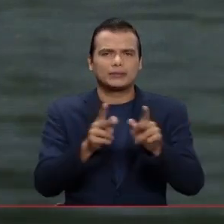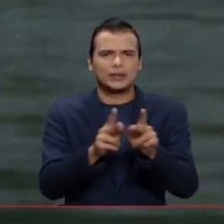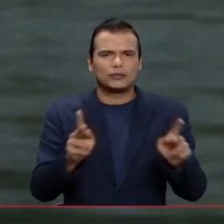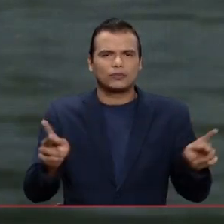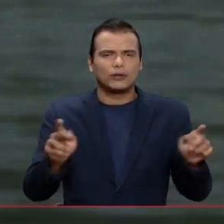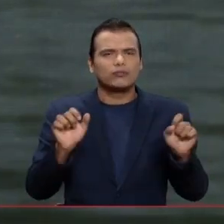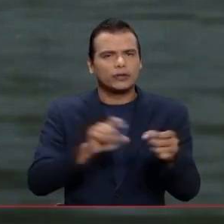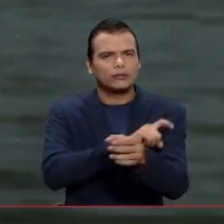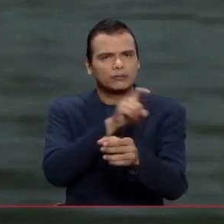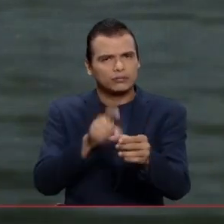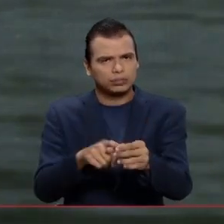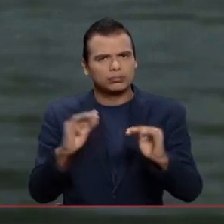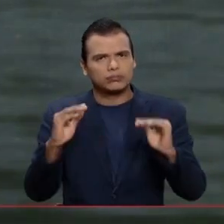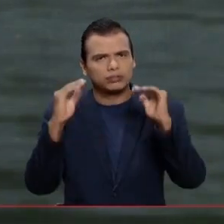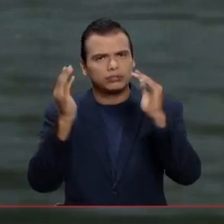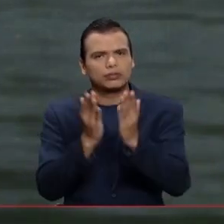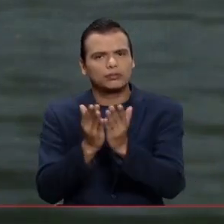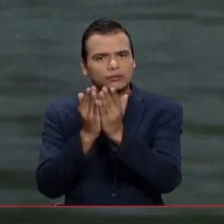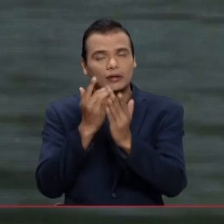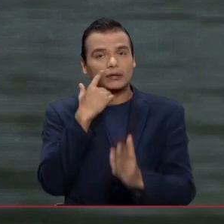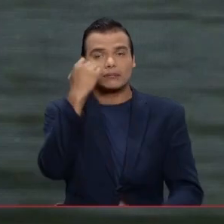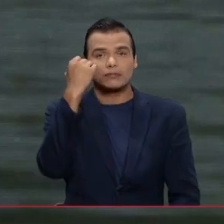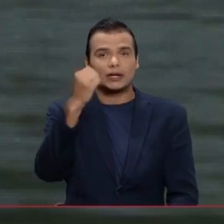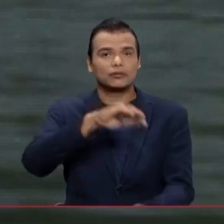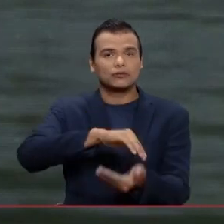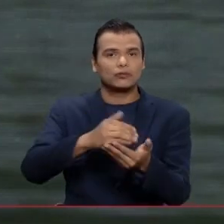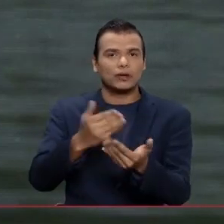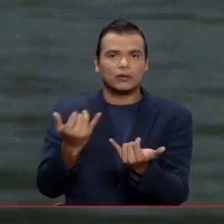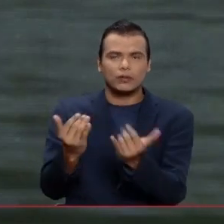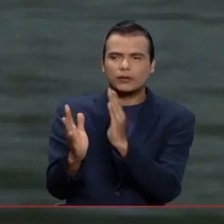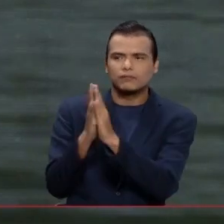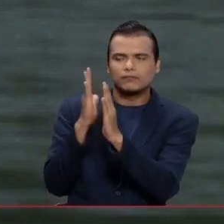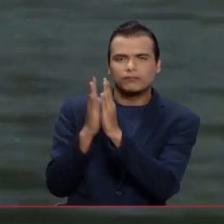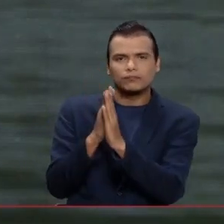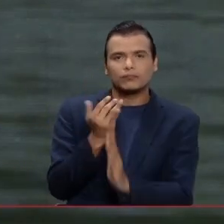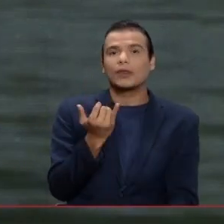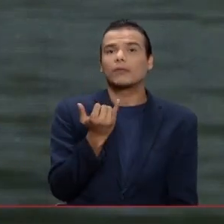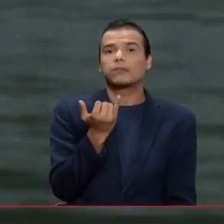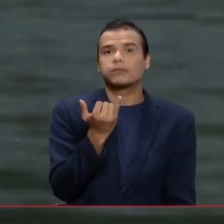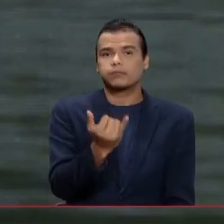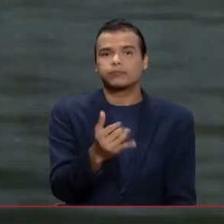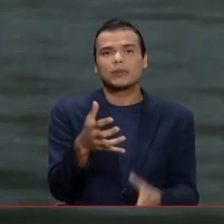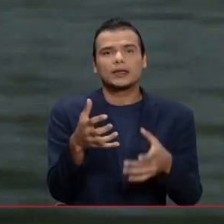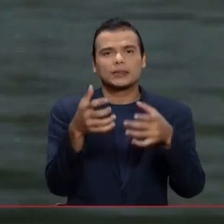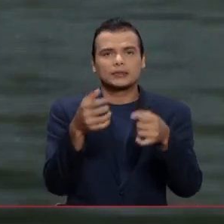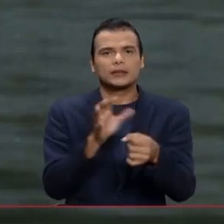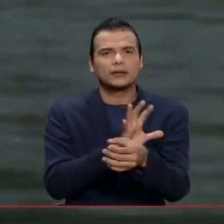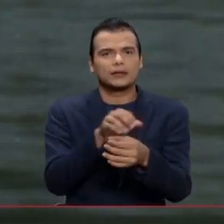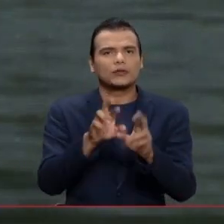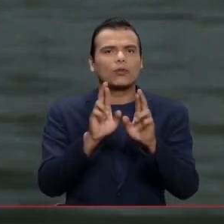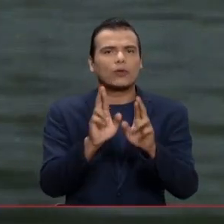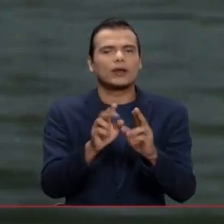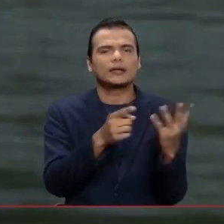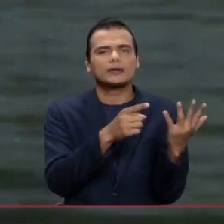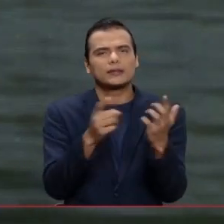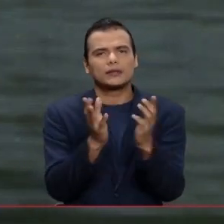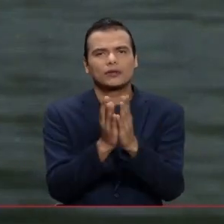Tumaco. El dato que a mí me entregaron es que hay una seccional para 600 estudiantes,